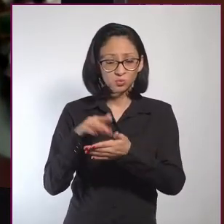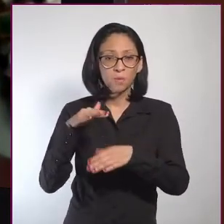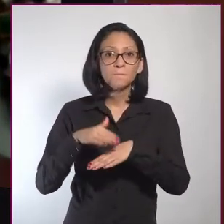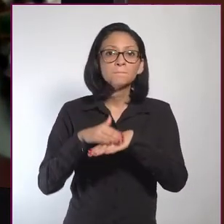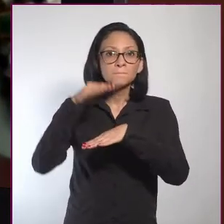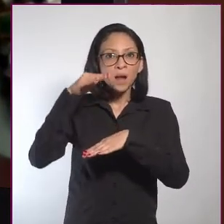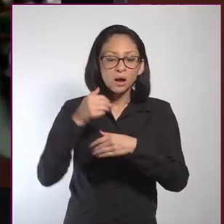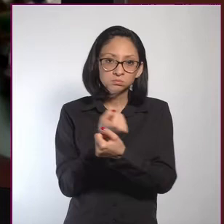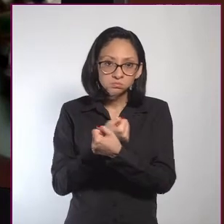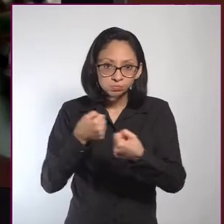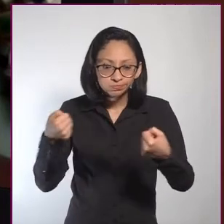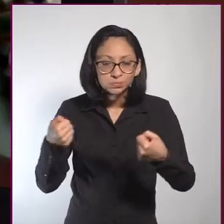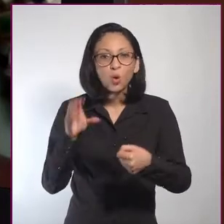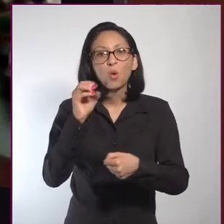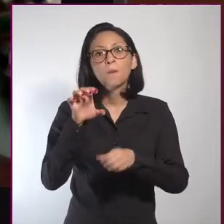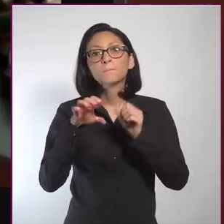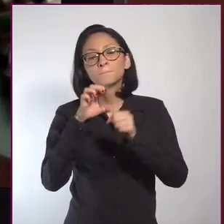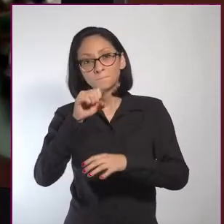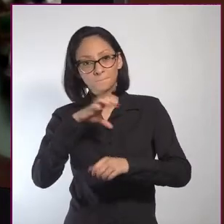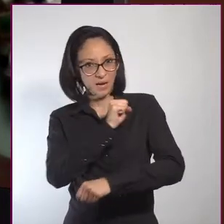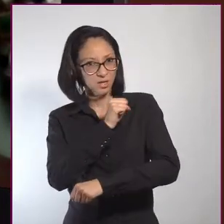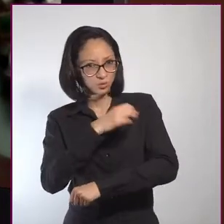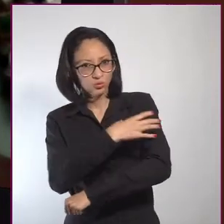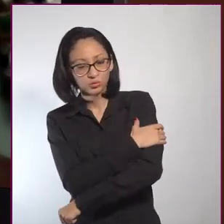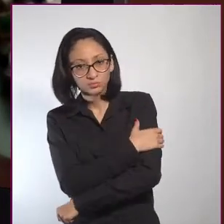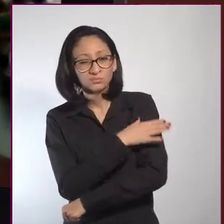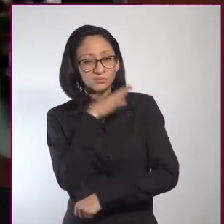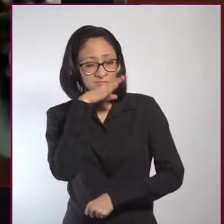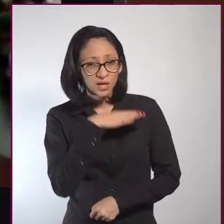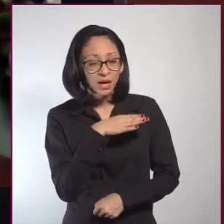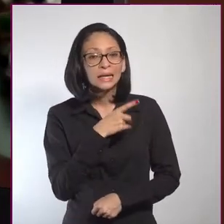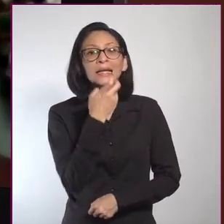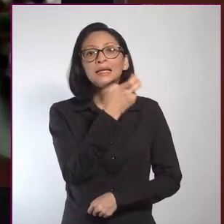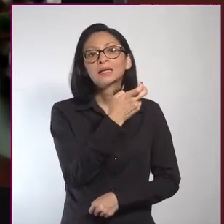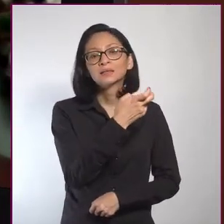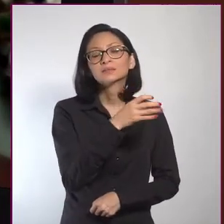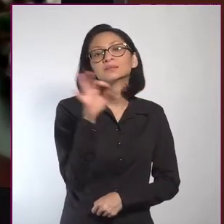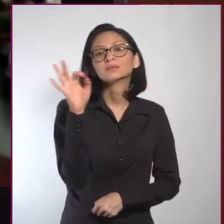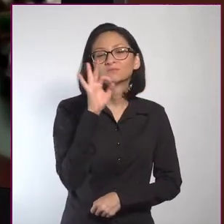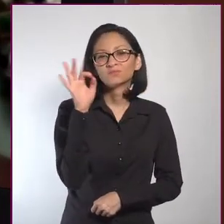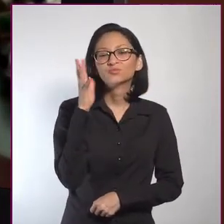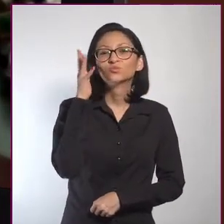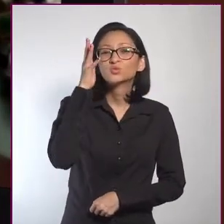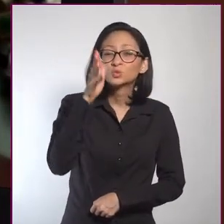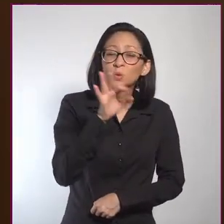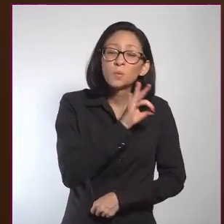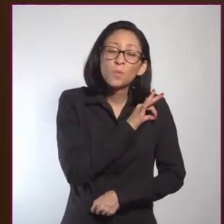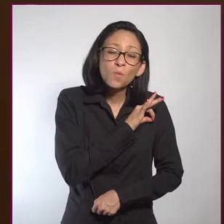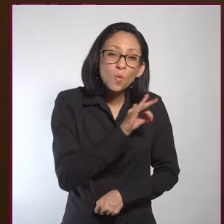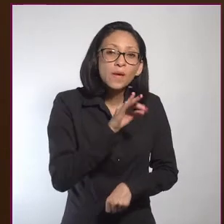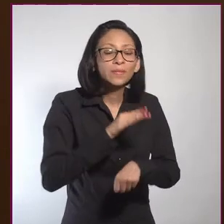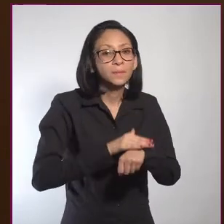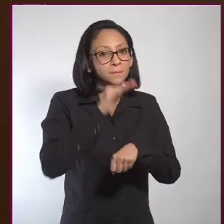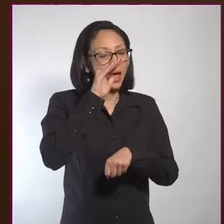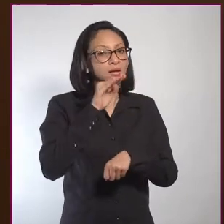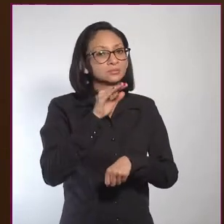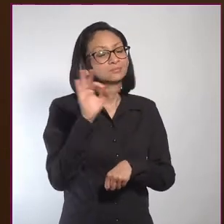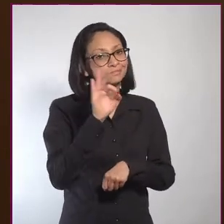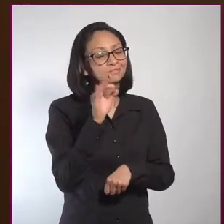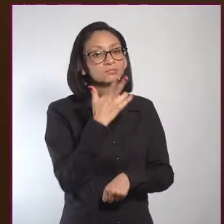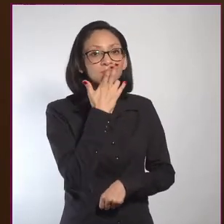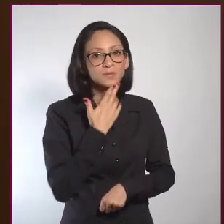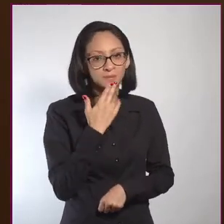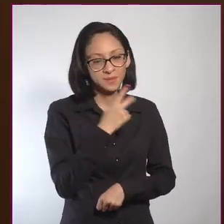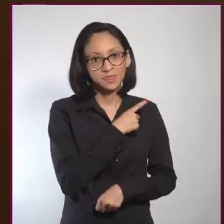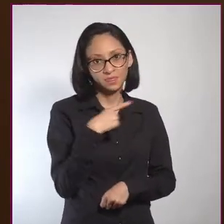o hipertensión, son factores que se asocian a un alto riesgo de diabetes. Doctor, ¿es